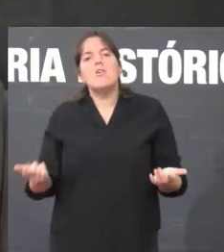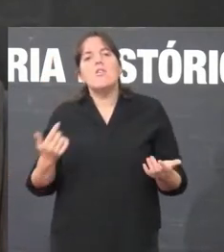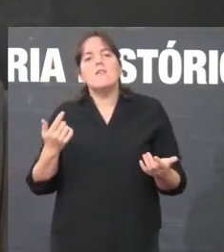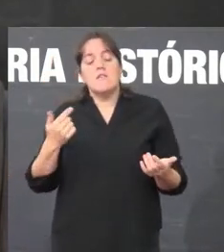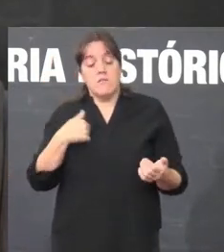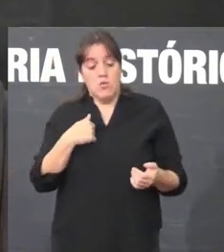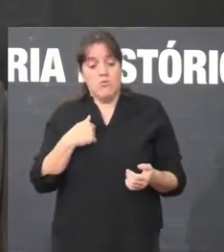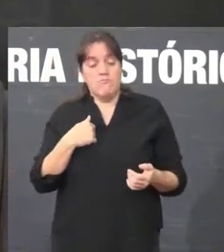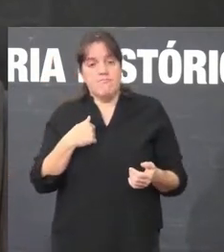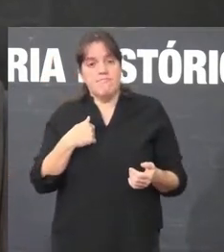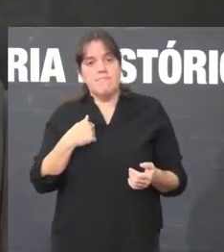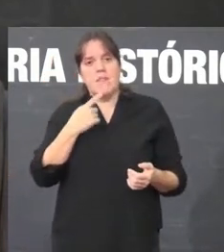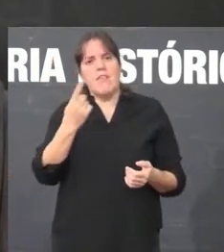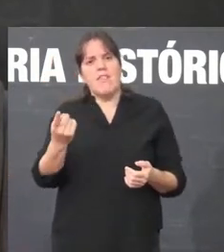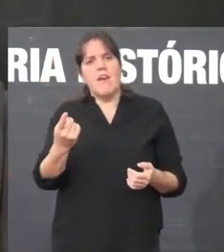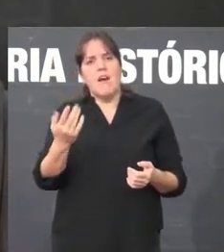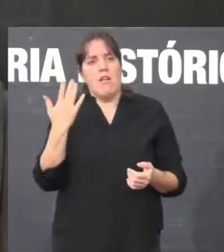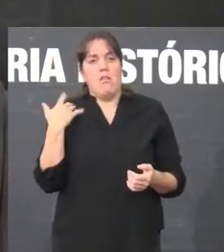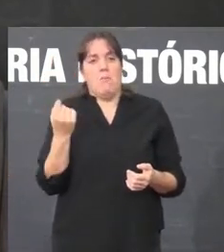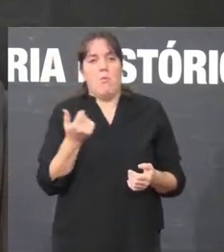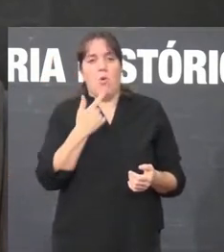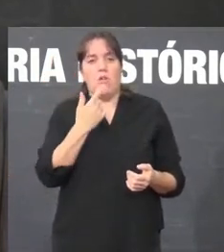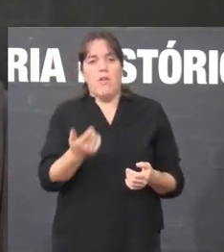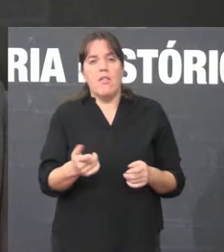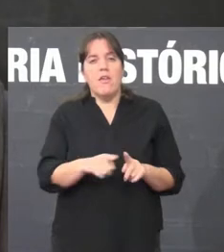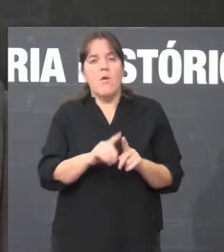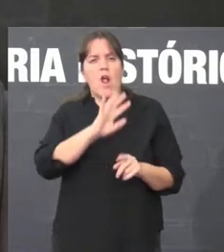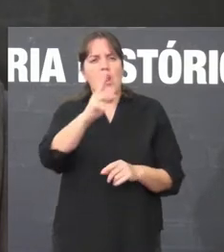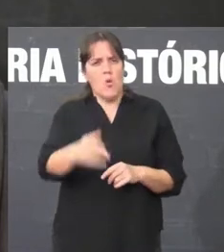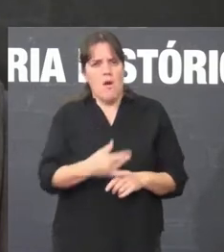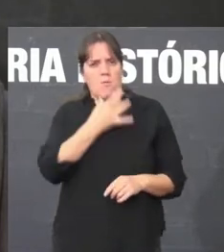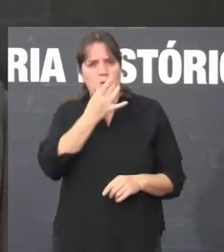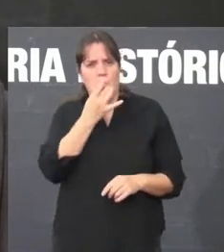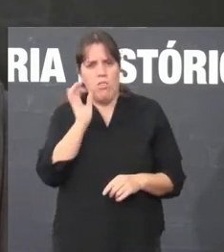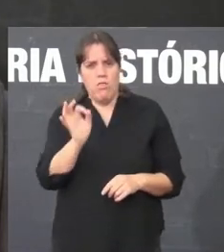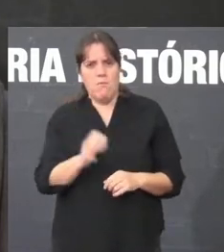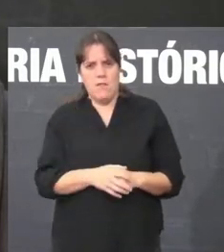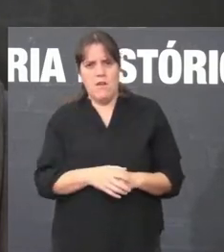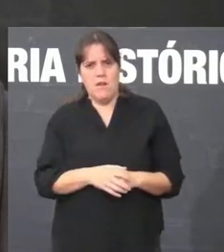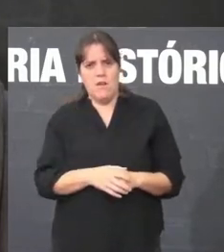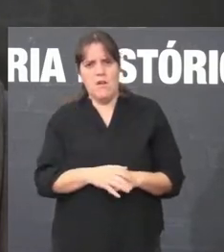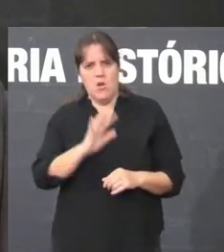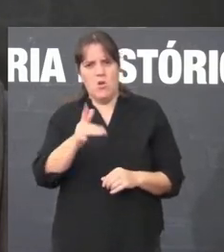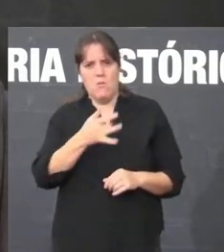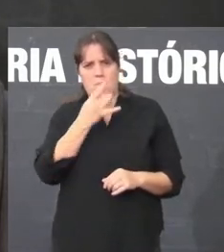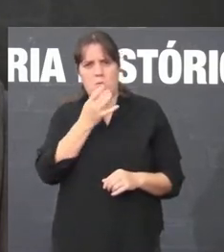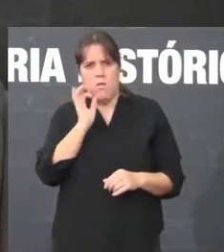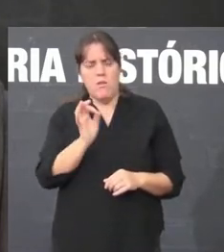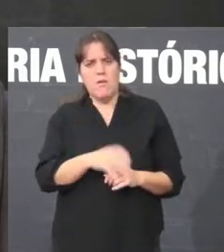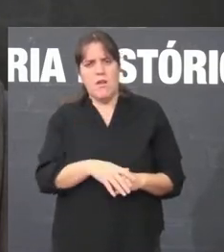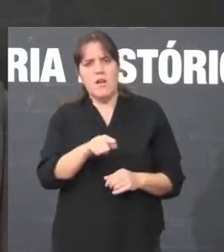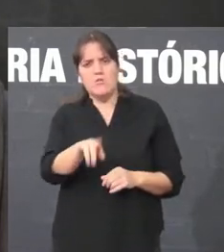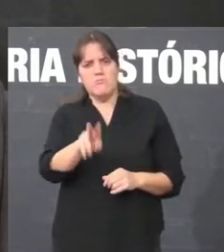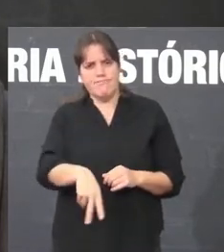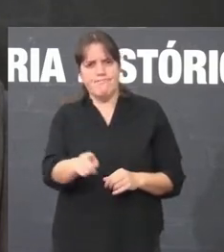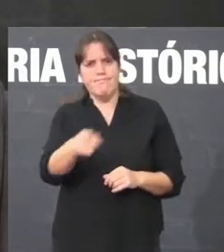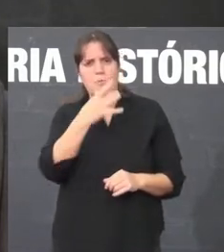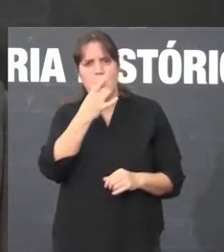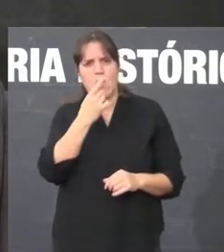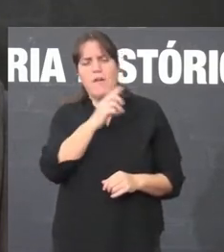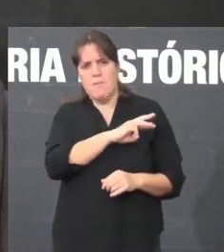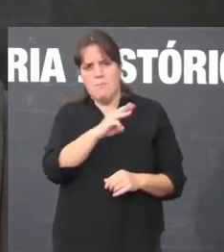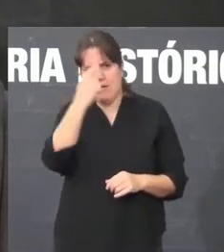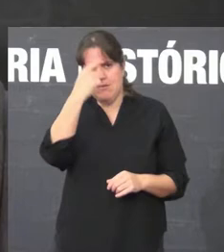decía estes días que vergonza dá roubar, Eso sí que dá vergonza. E do Partido Popular sabe